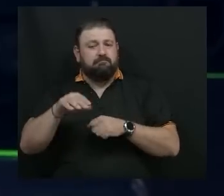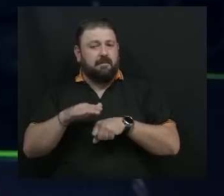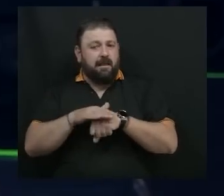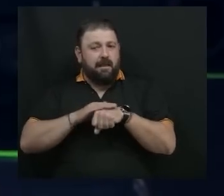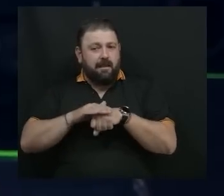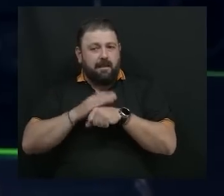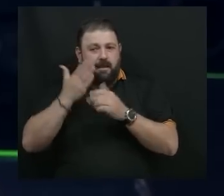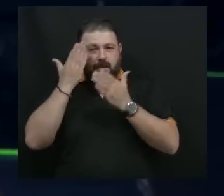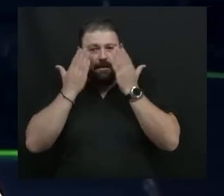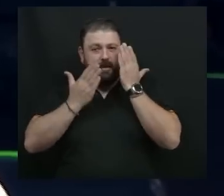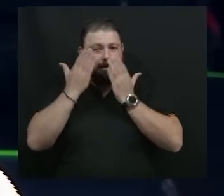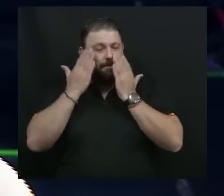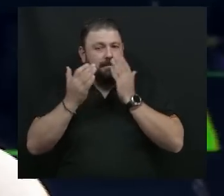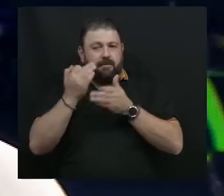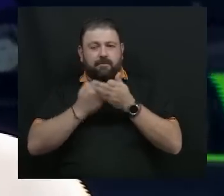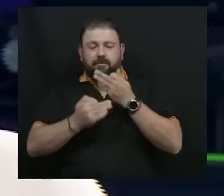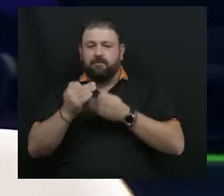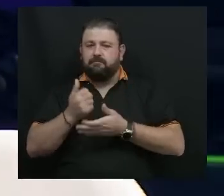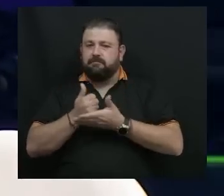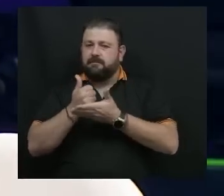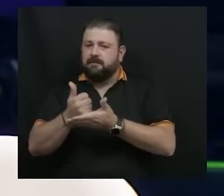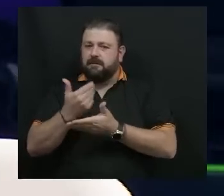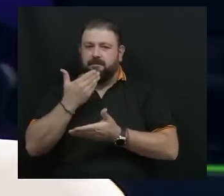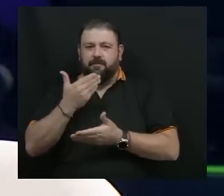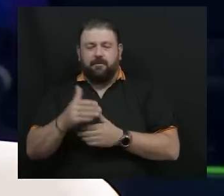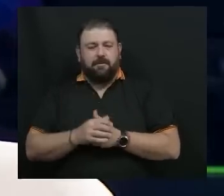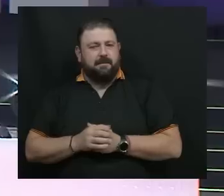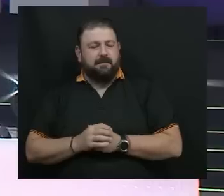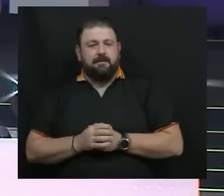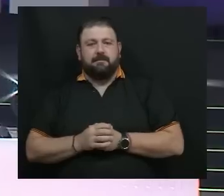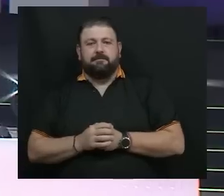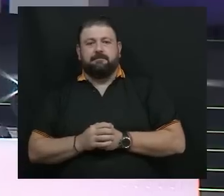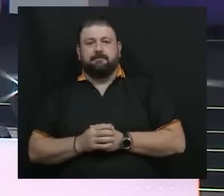a utilizarlo completico. Vamos con la siguiente, por favor.